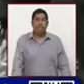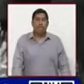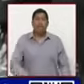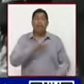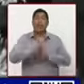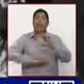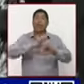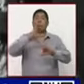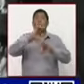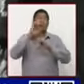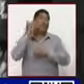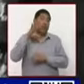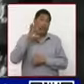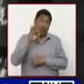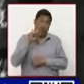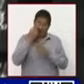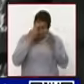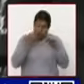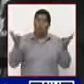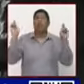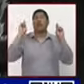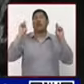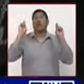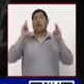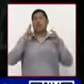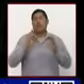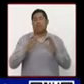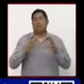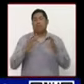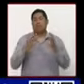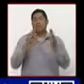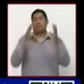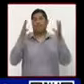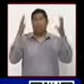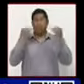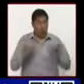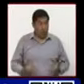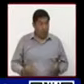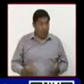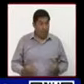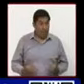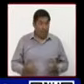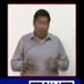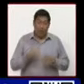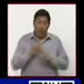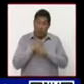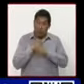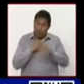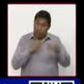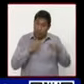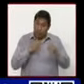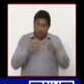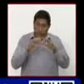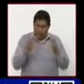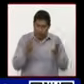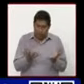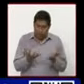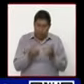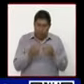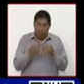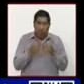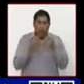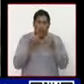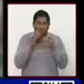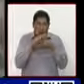En el siglo XIX, Halloween comenzó a tomar forma que conocemos hoy. Se popularizaron las calabazas, surgieron